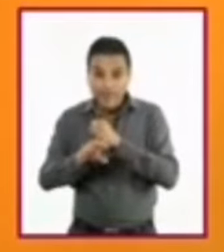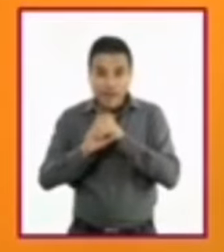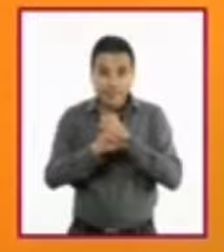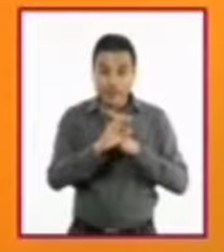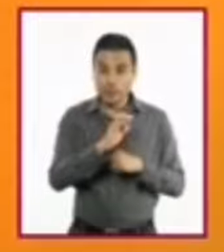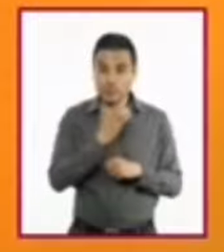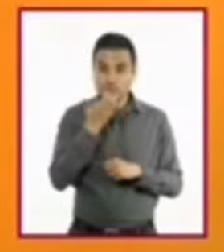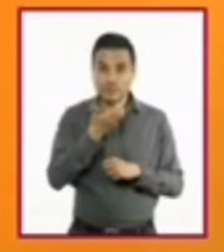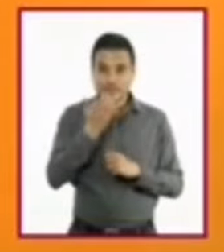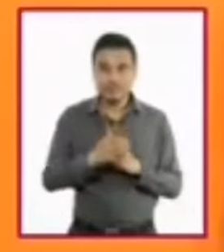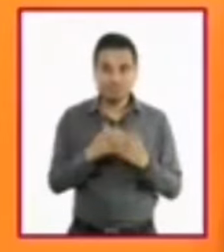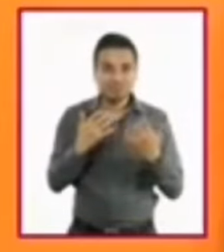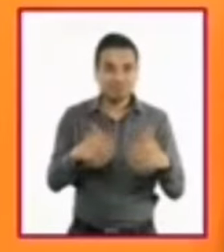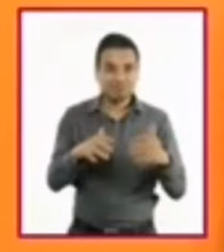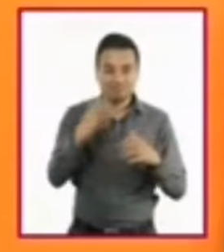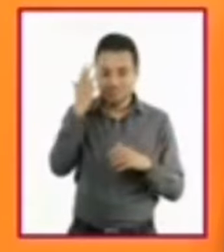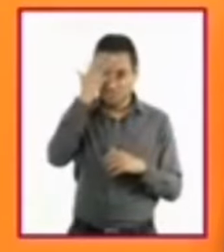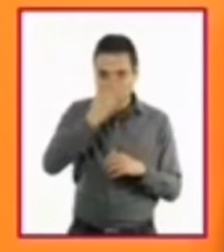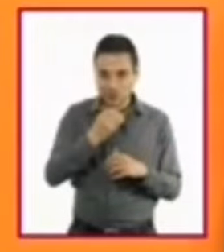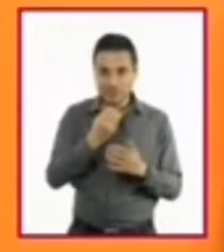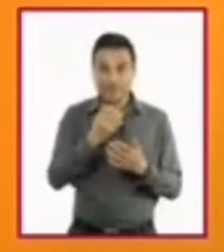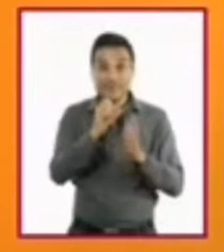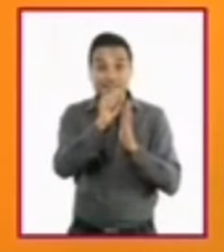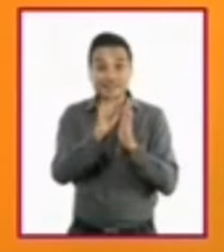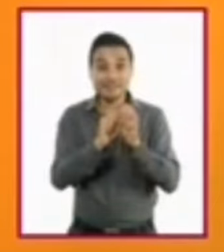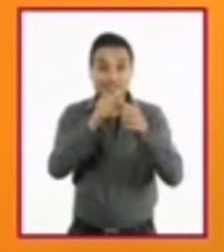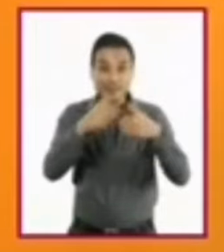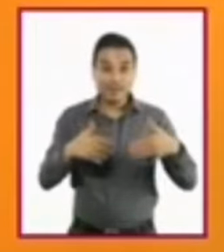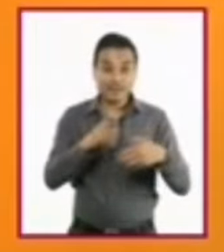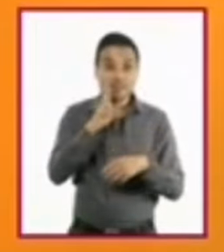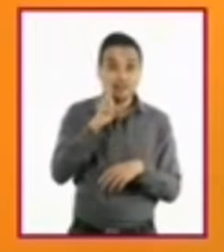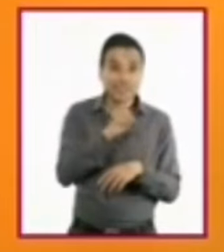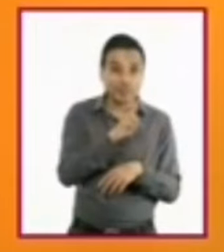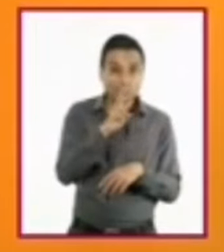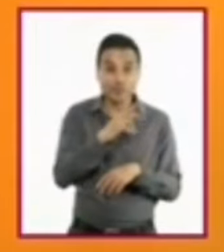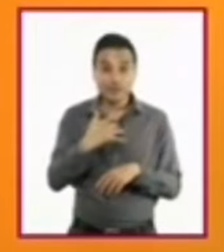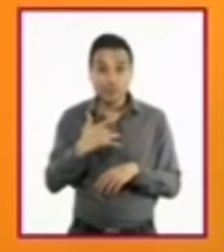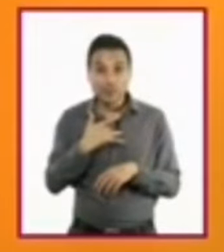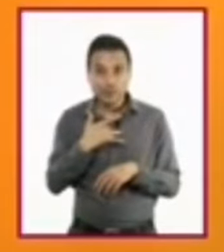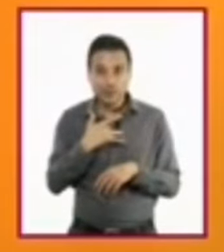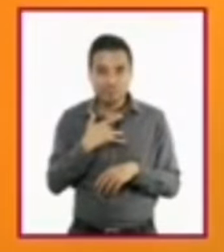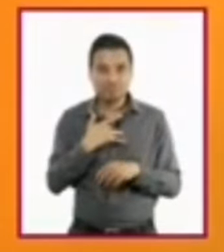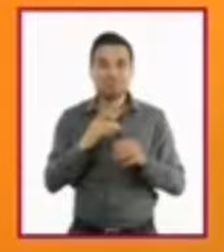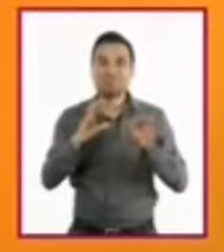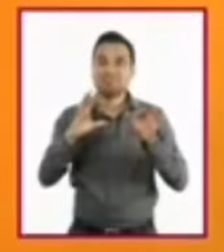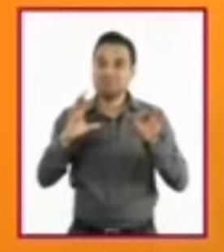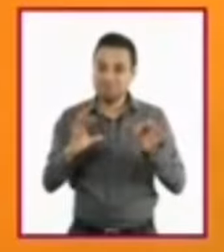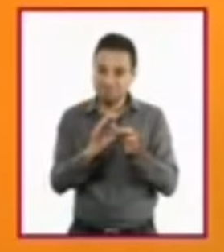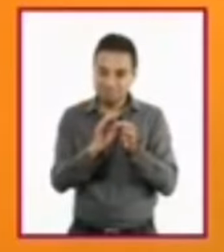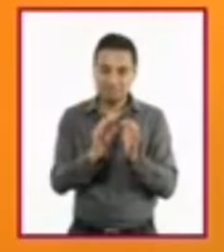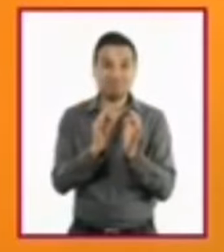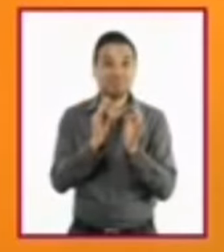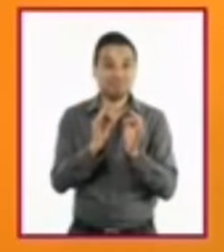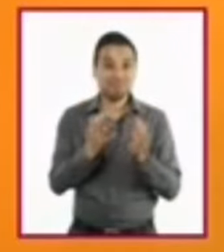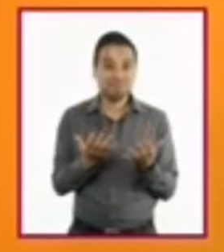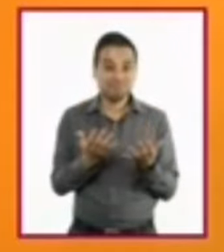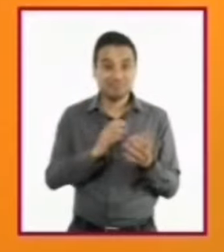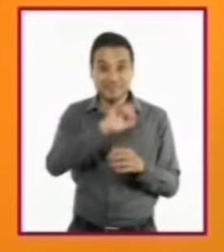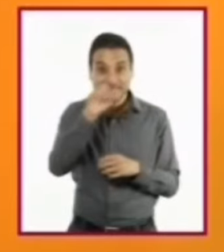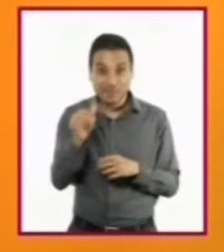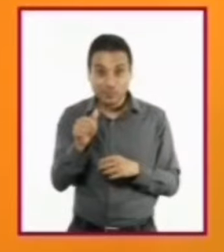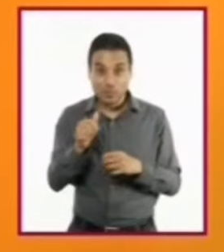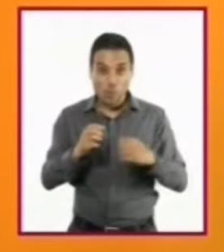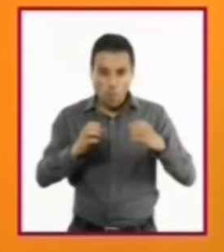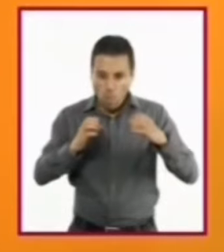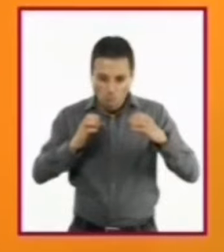¡Fantástico! Los sistemas respiratorio y circulatorio trabajan de forma coordinada para llevar